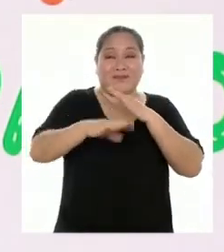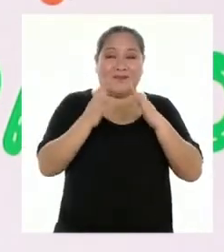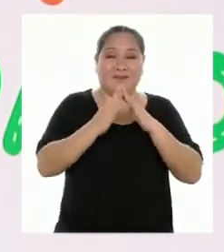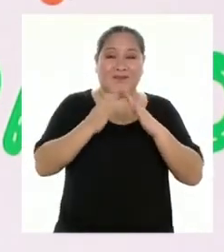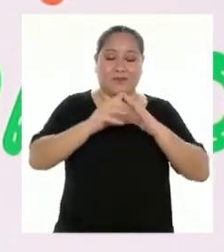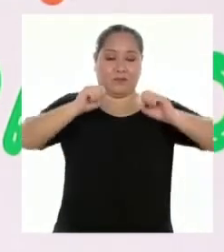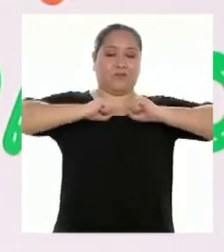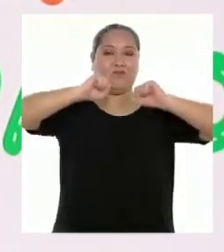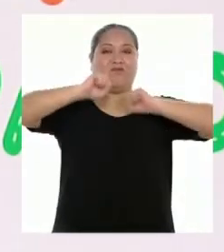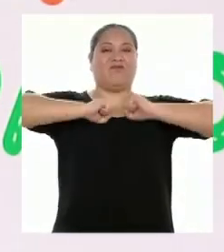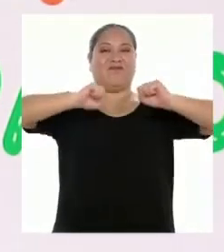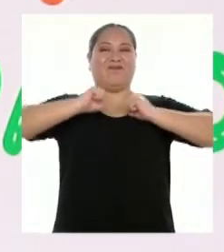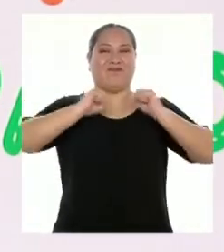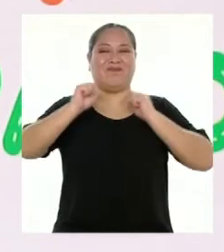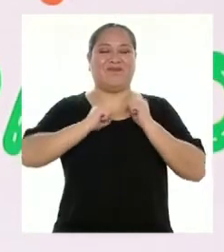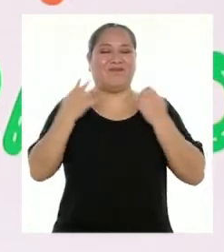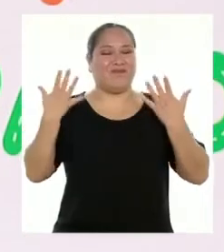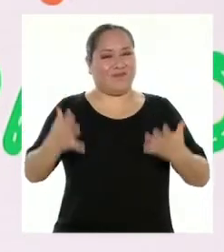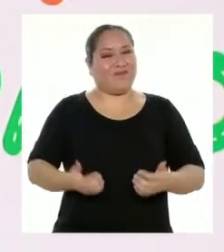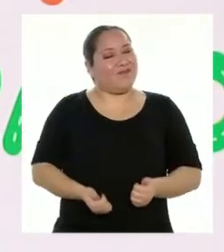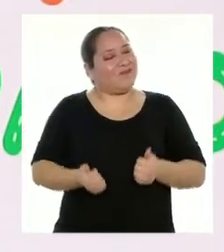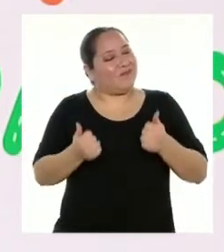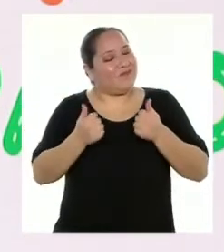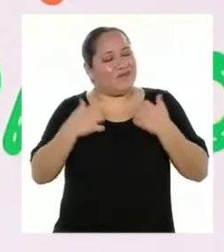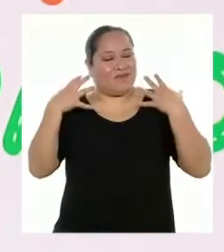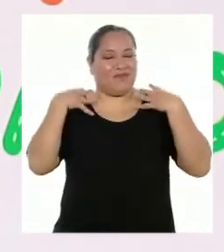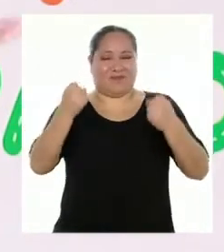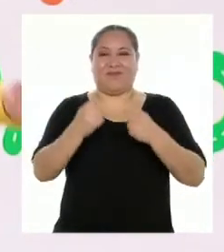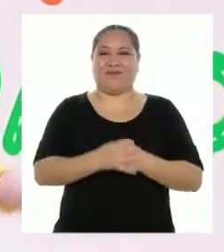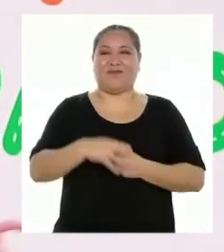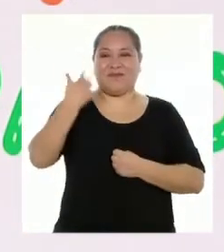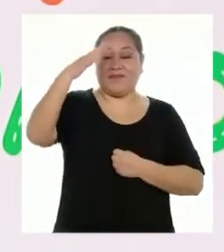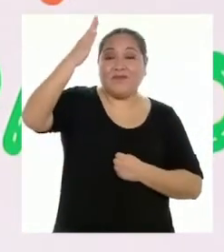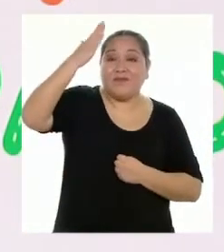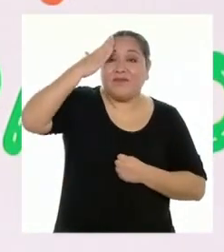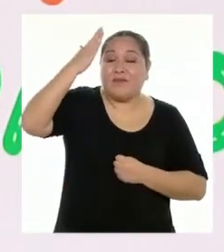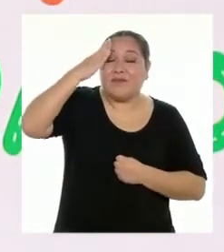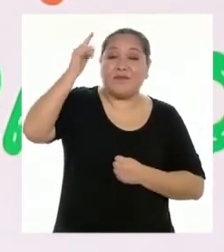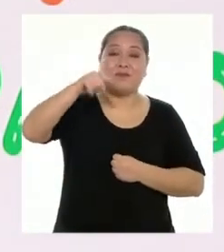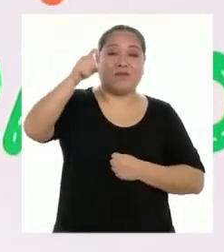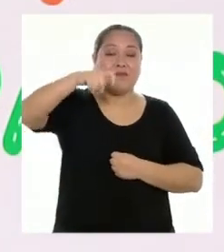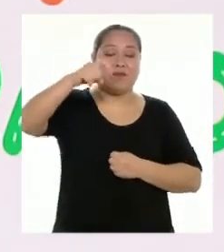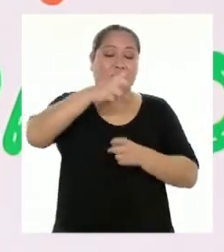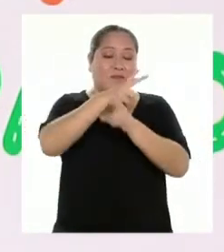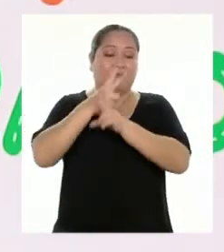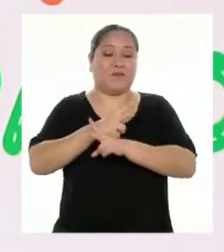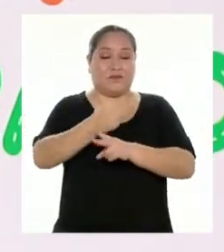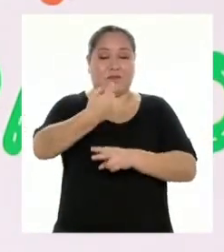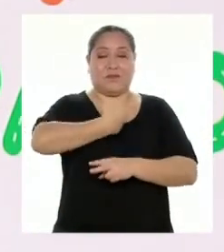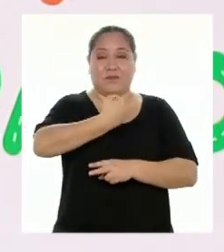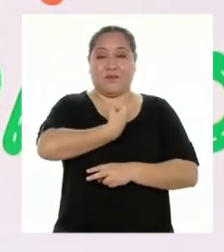hacer actividades físicas para llevar una vida sana. Ya saben, tenemos que cuidarnos y